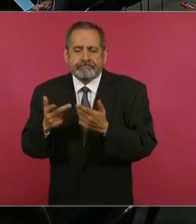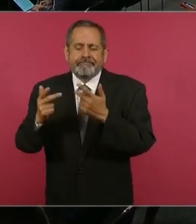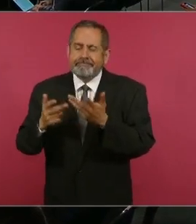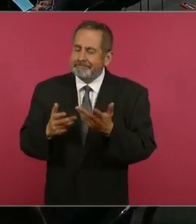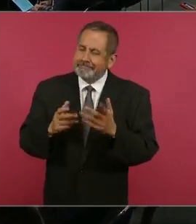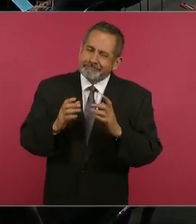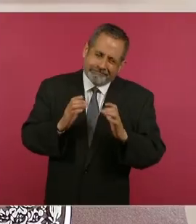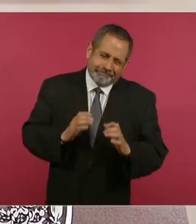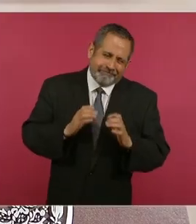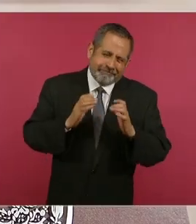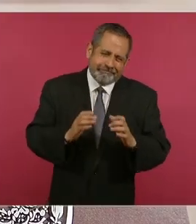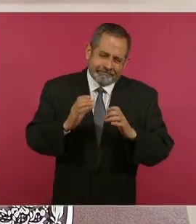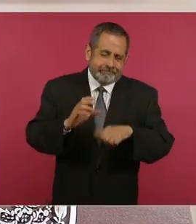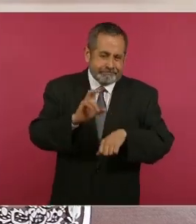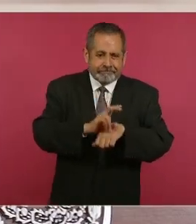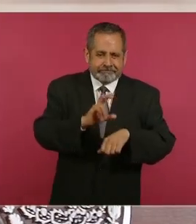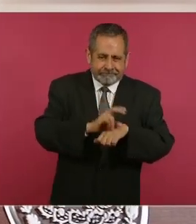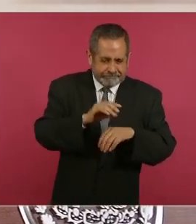de que